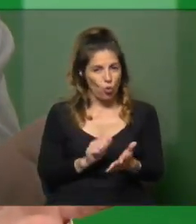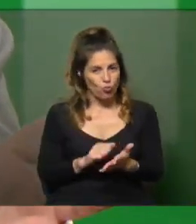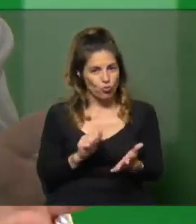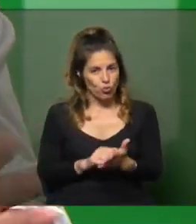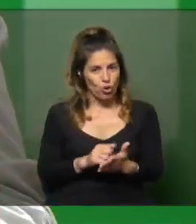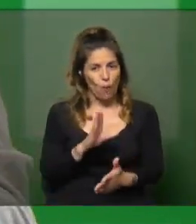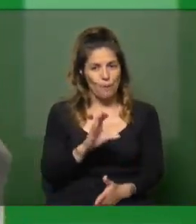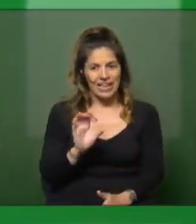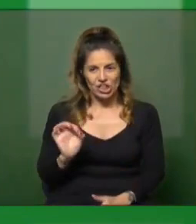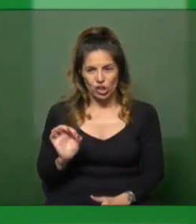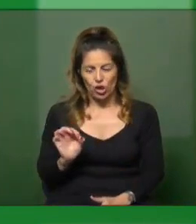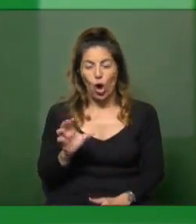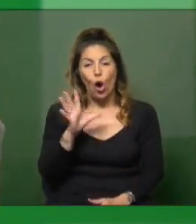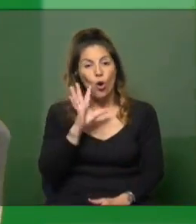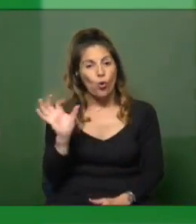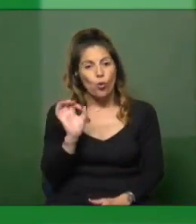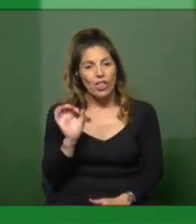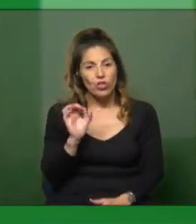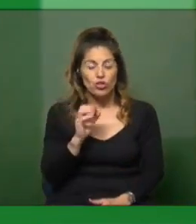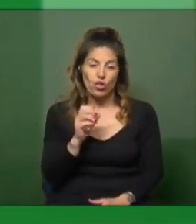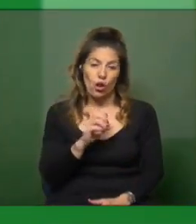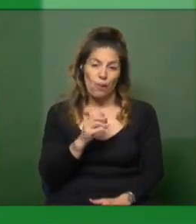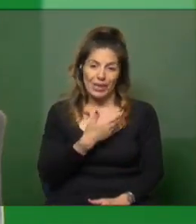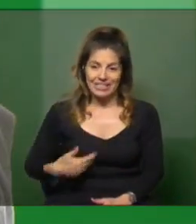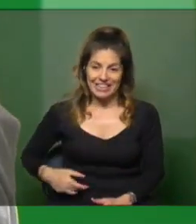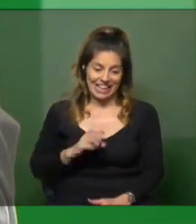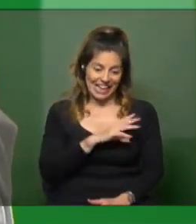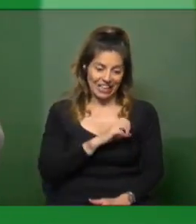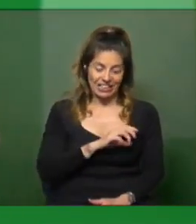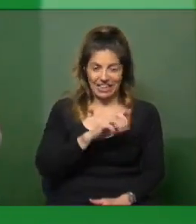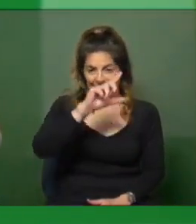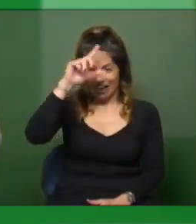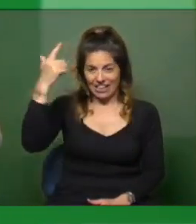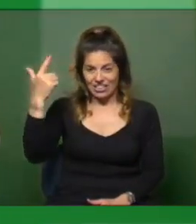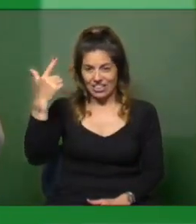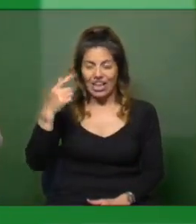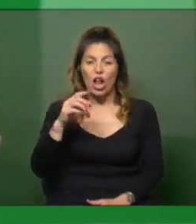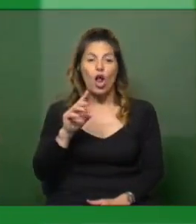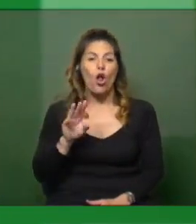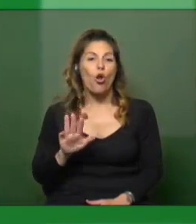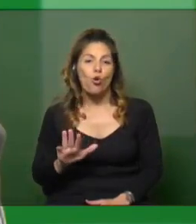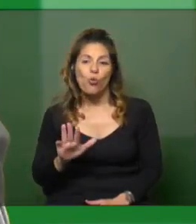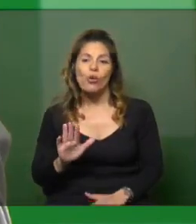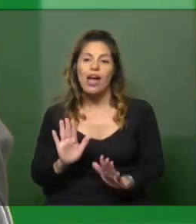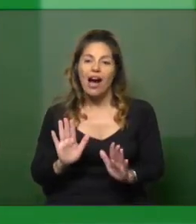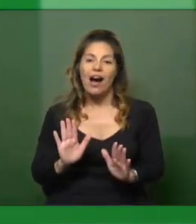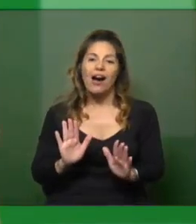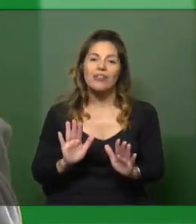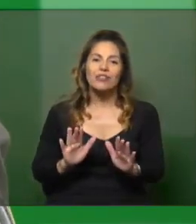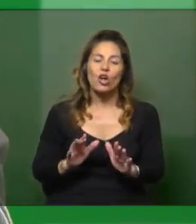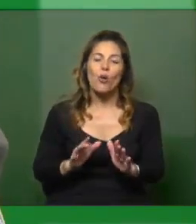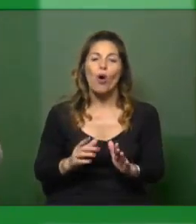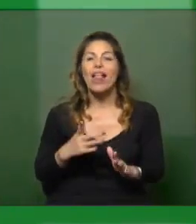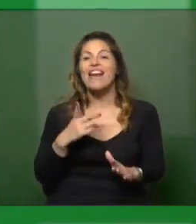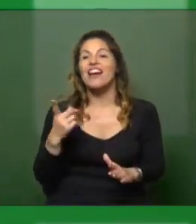Petro lo cuidadoso que fue boric ni que hablar la calle Lula juega al al al jefe del